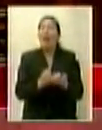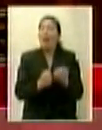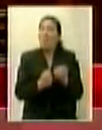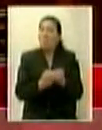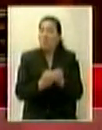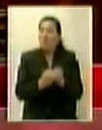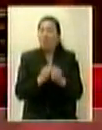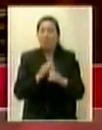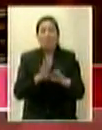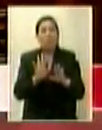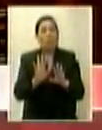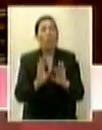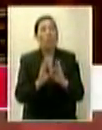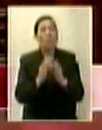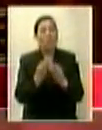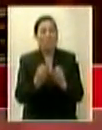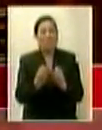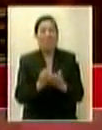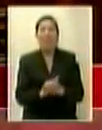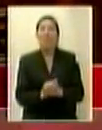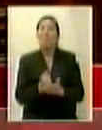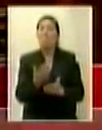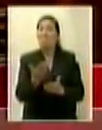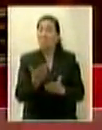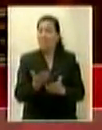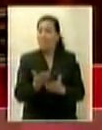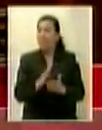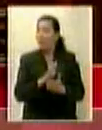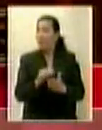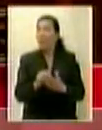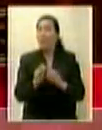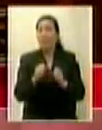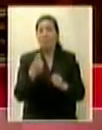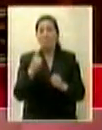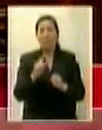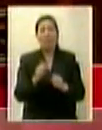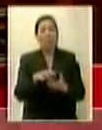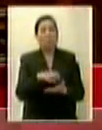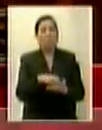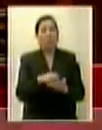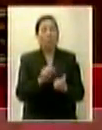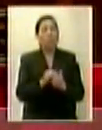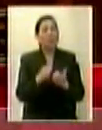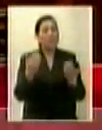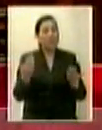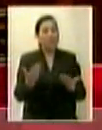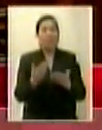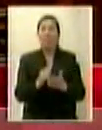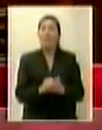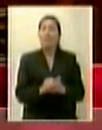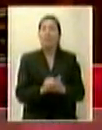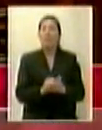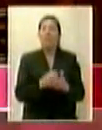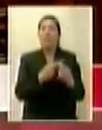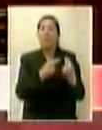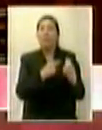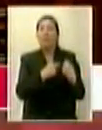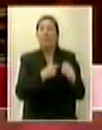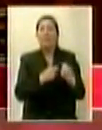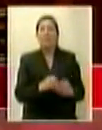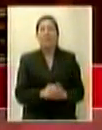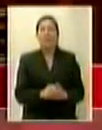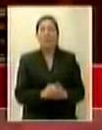hacerlo extensivo a sus familiares. Les pido que den todo de sí para servir al pueblo con empeño, laboriosidad y